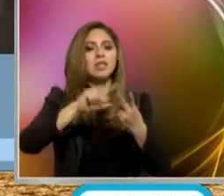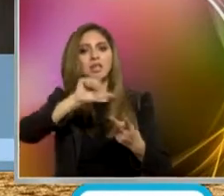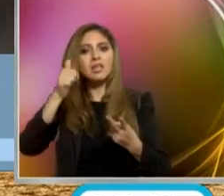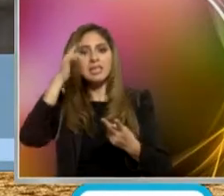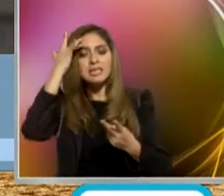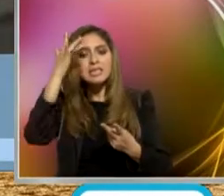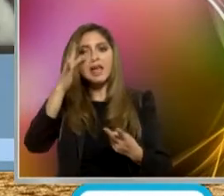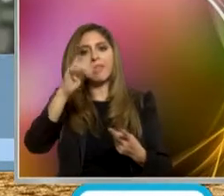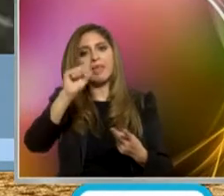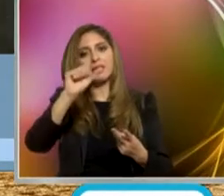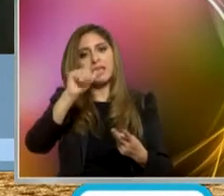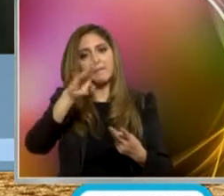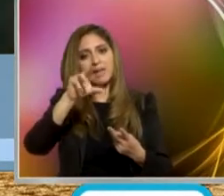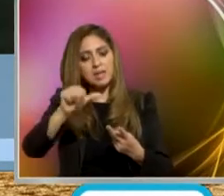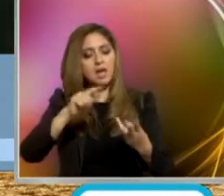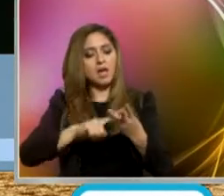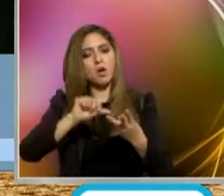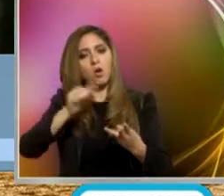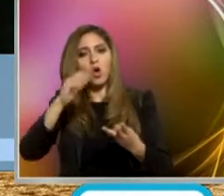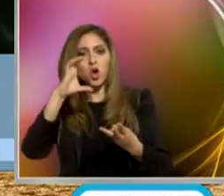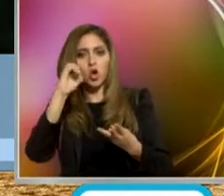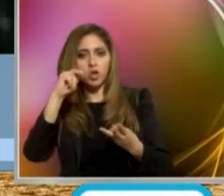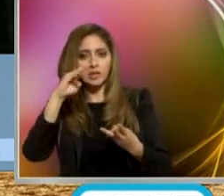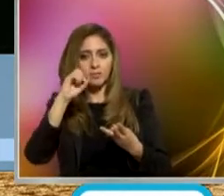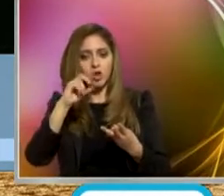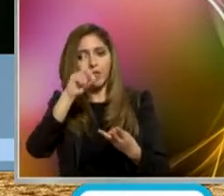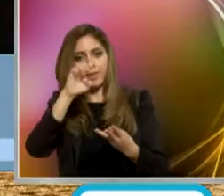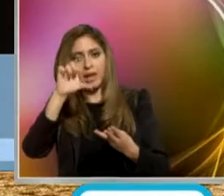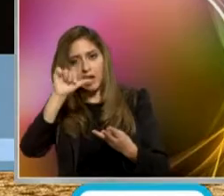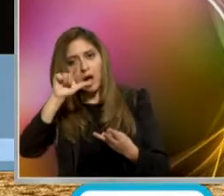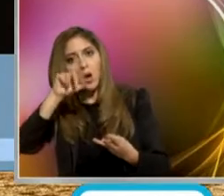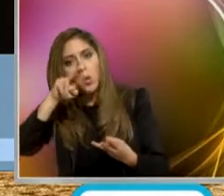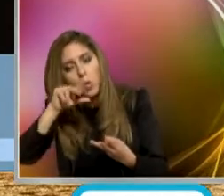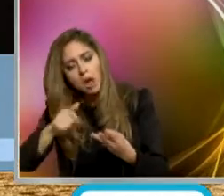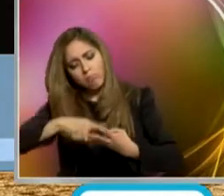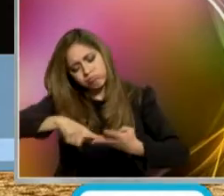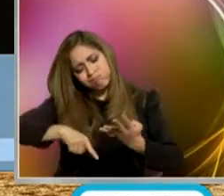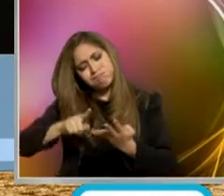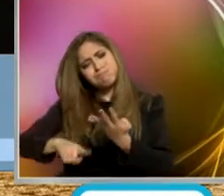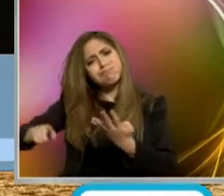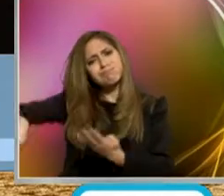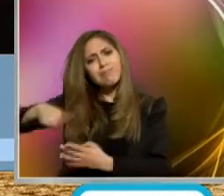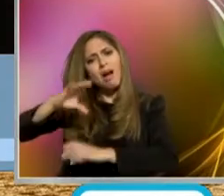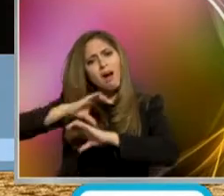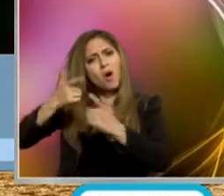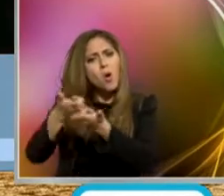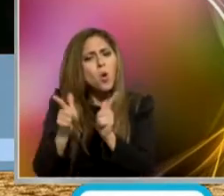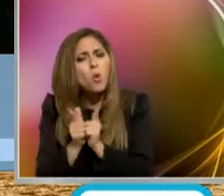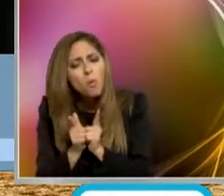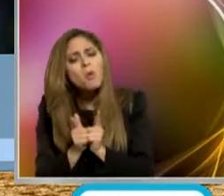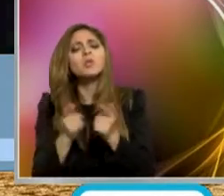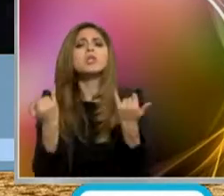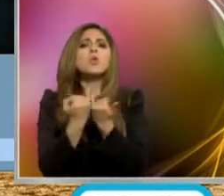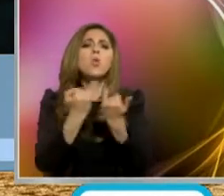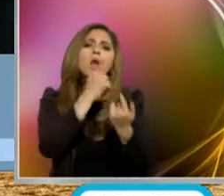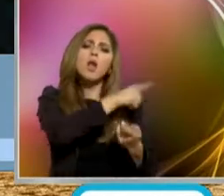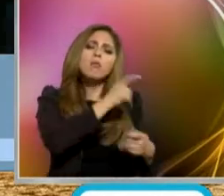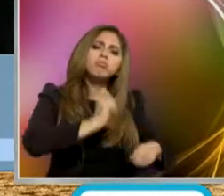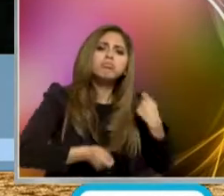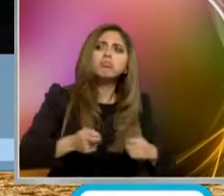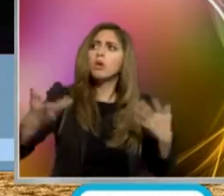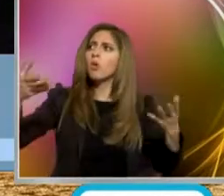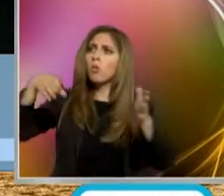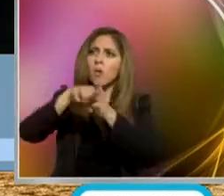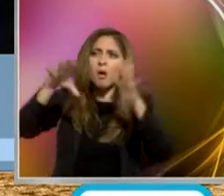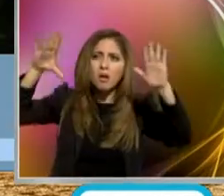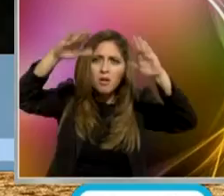Sabina, como La Concepción de la Luna. Y otras muchas bandas que de repente empezaron a tocar también en bodegas,